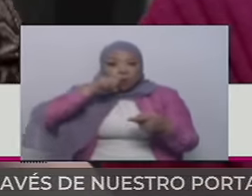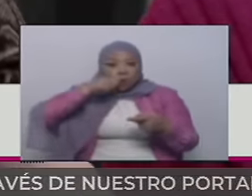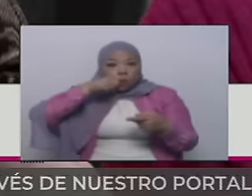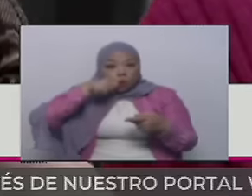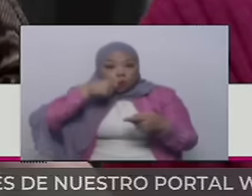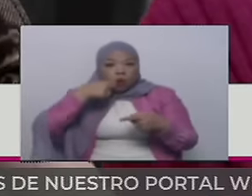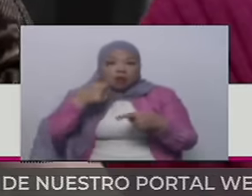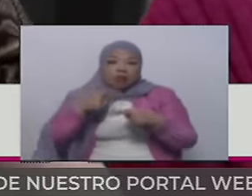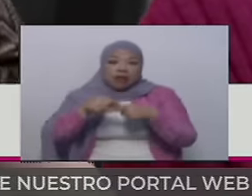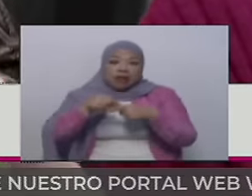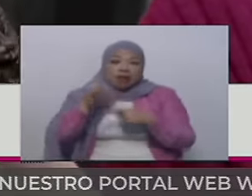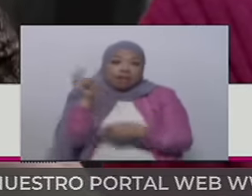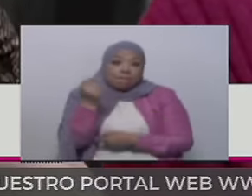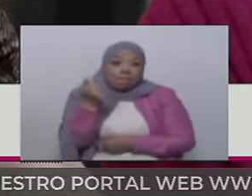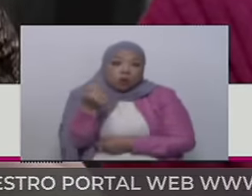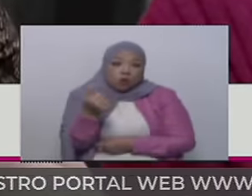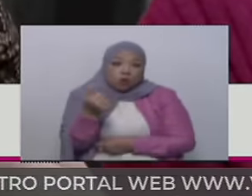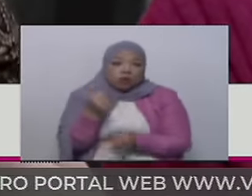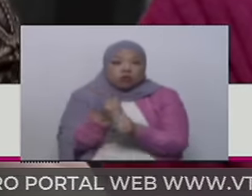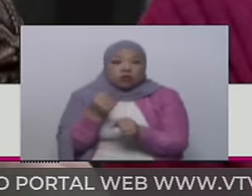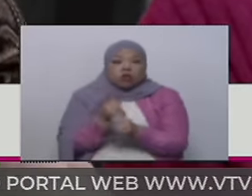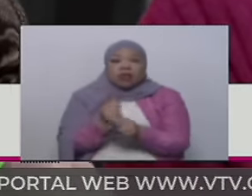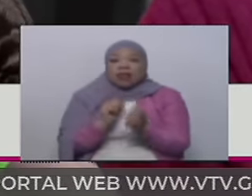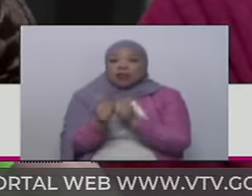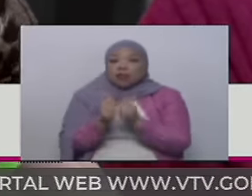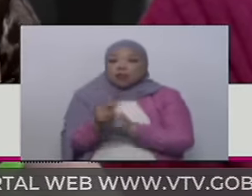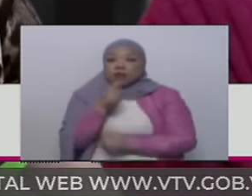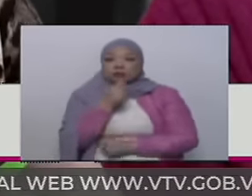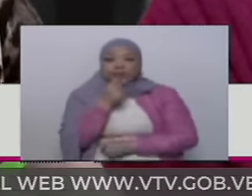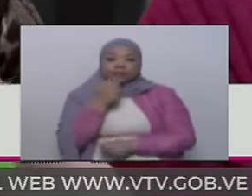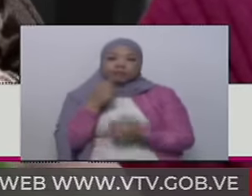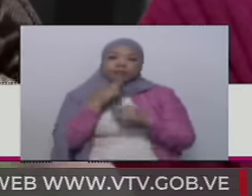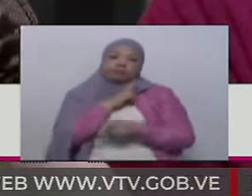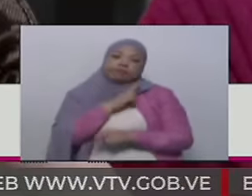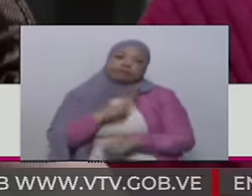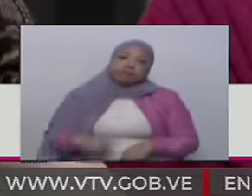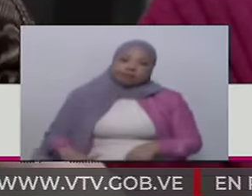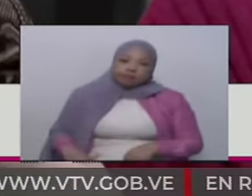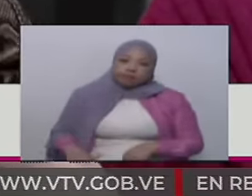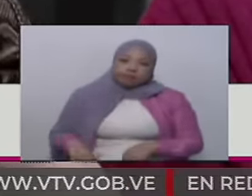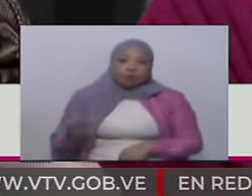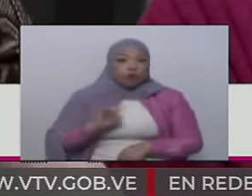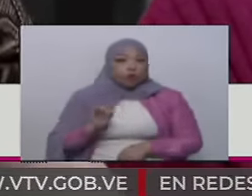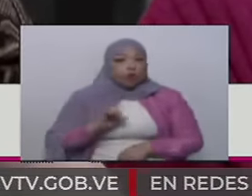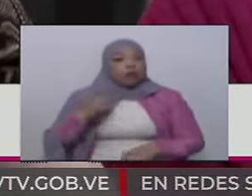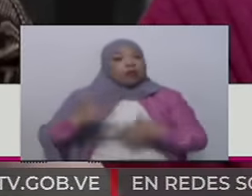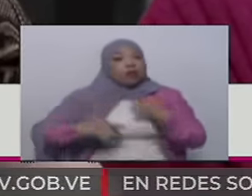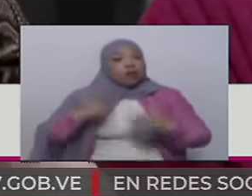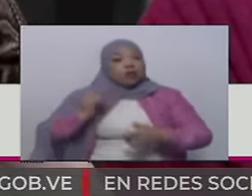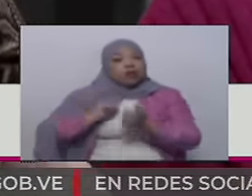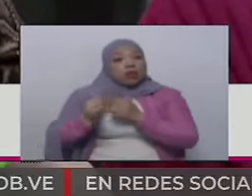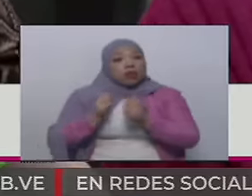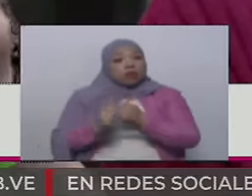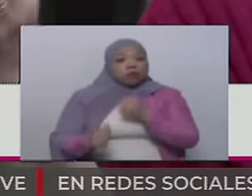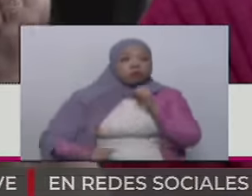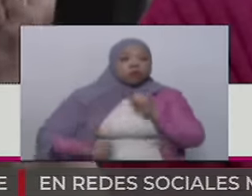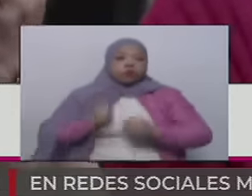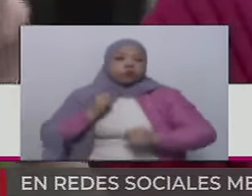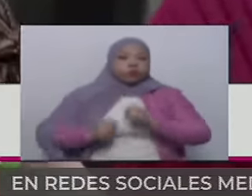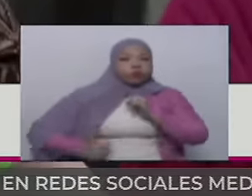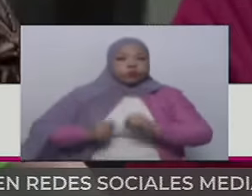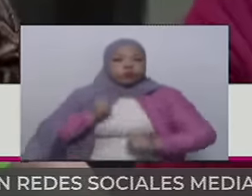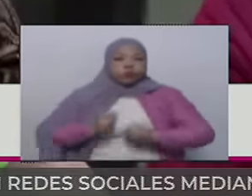el sedentarismo, como lo decía muy bien la doctora Gabriela. Nosotros tenemos que hacer actividad física, deportiva, por lo